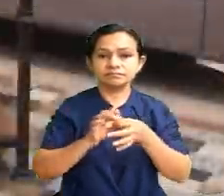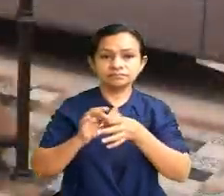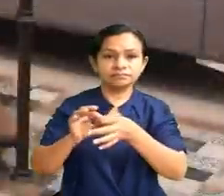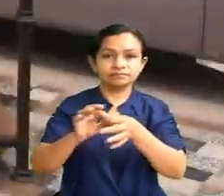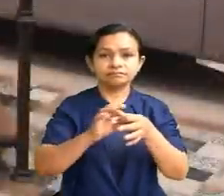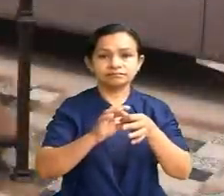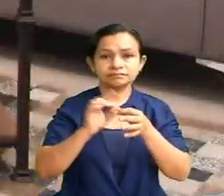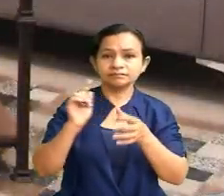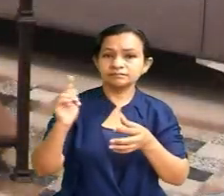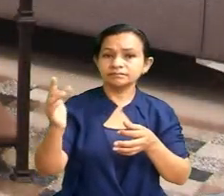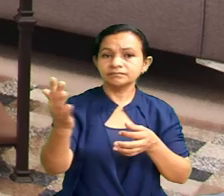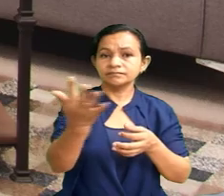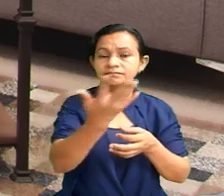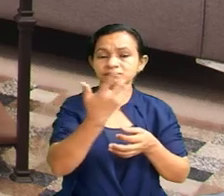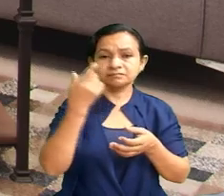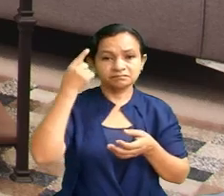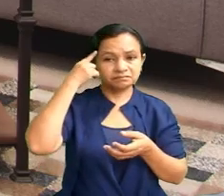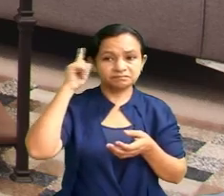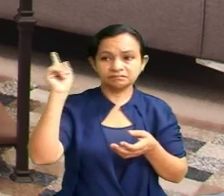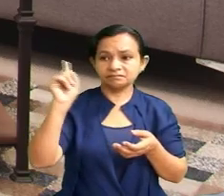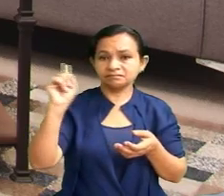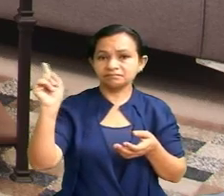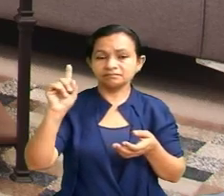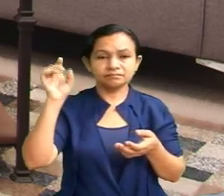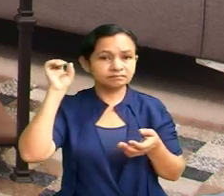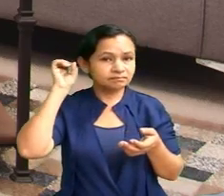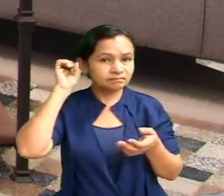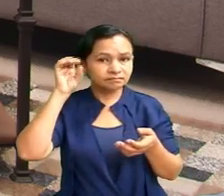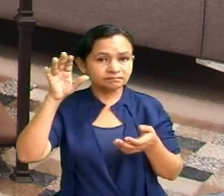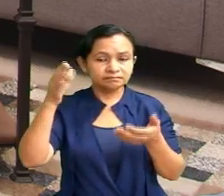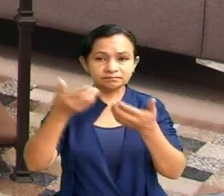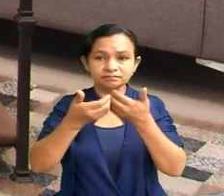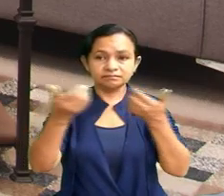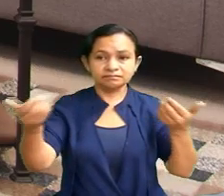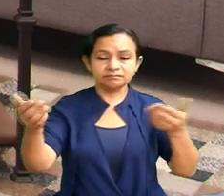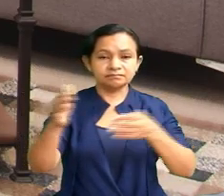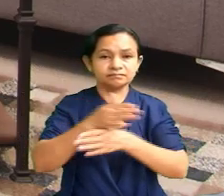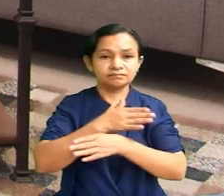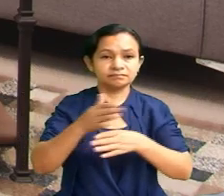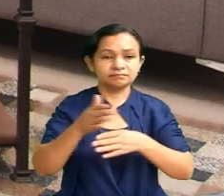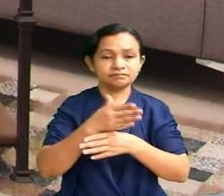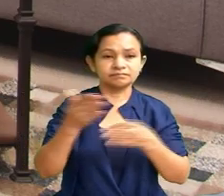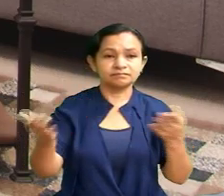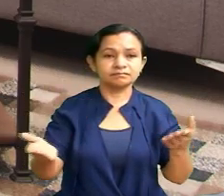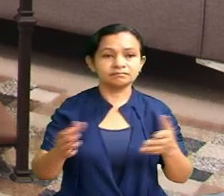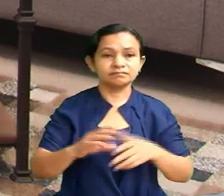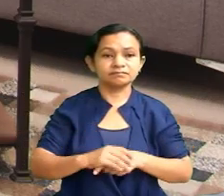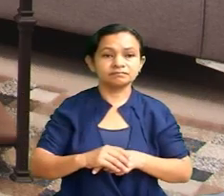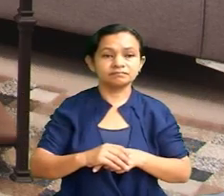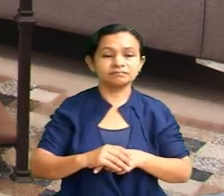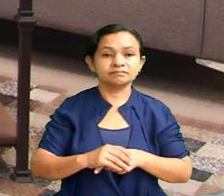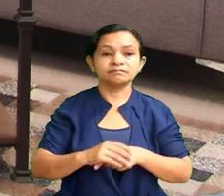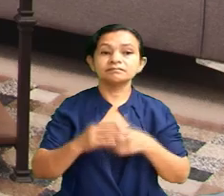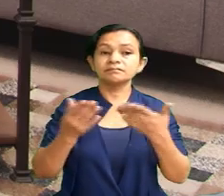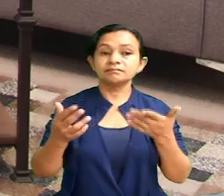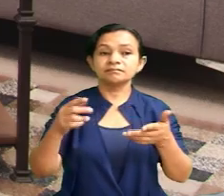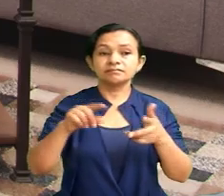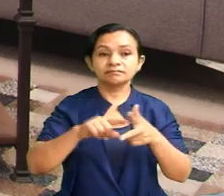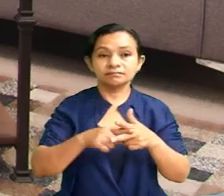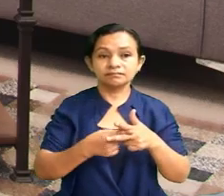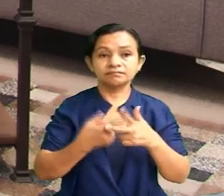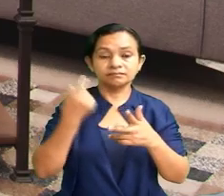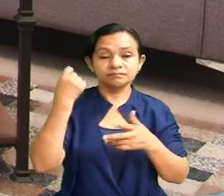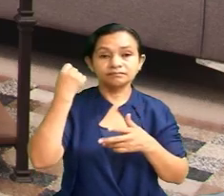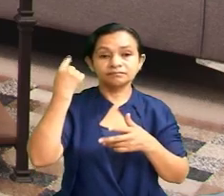todos los lugares sin excepción y sin sentir esa especie de diferencia entre un lugar y otro y a partir de eso también conversa porque